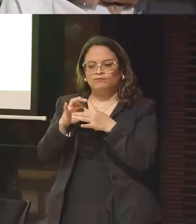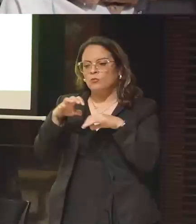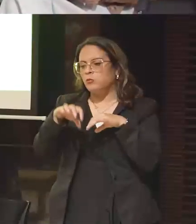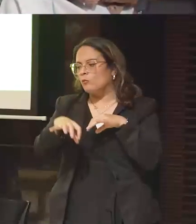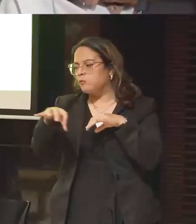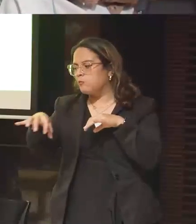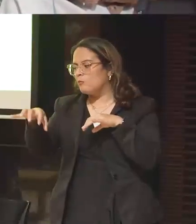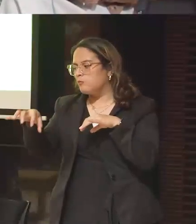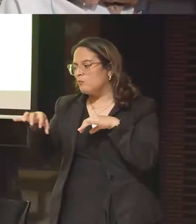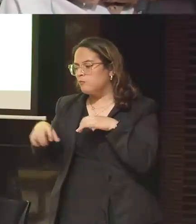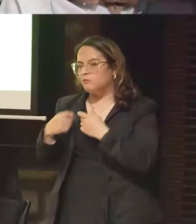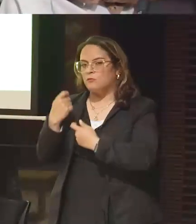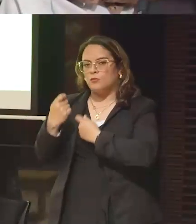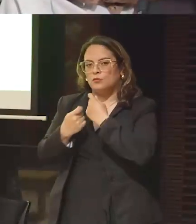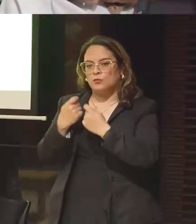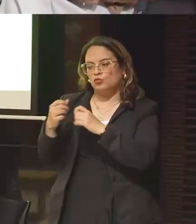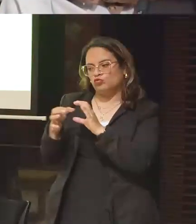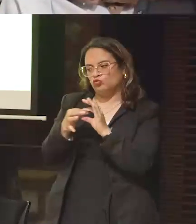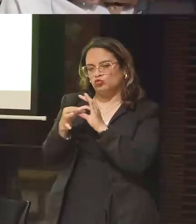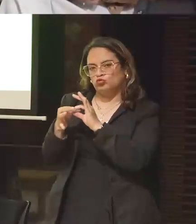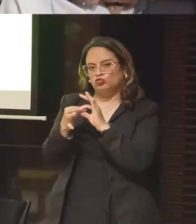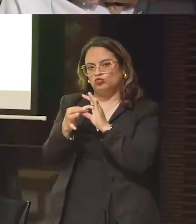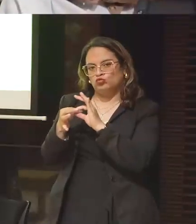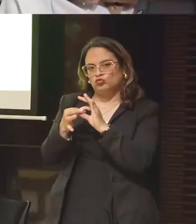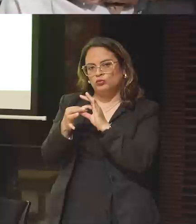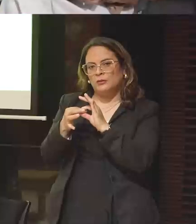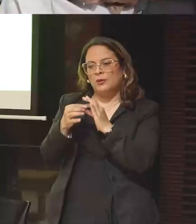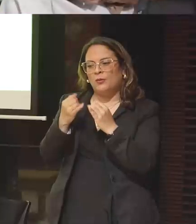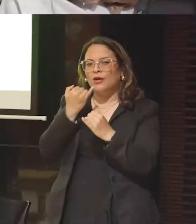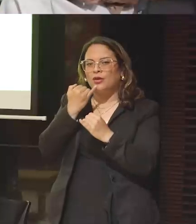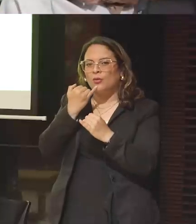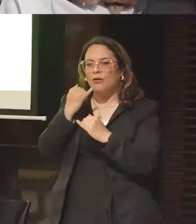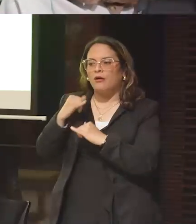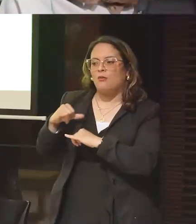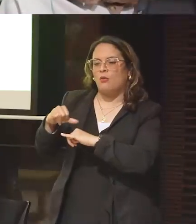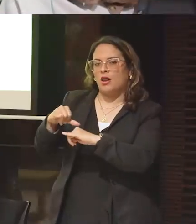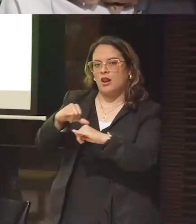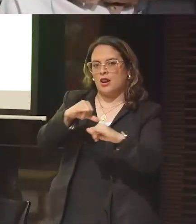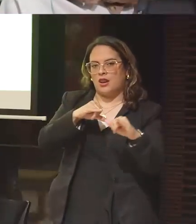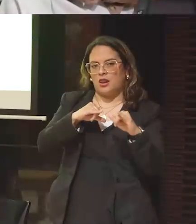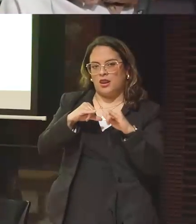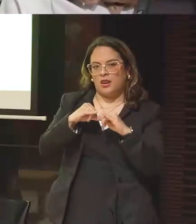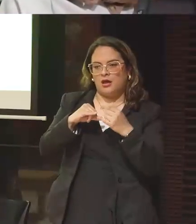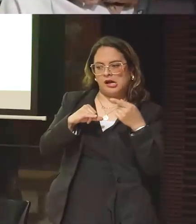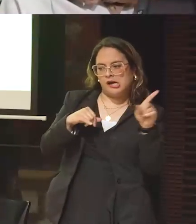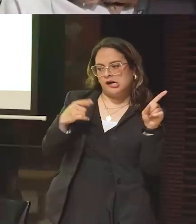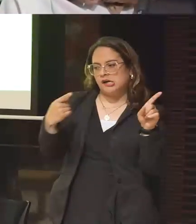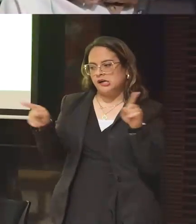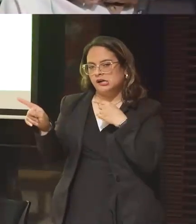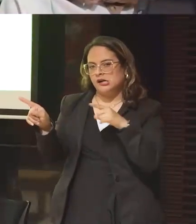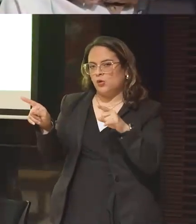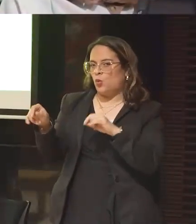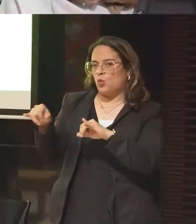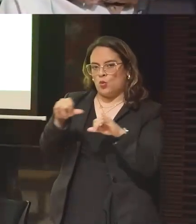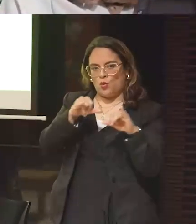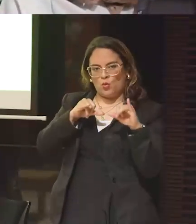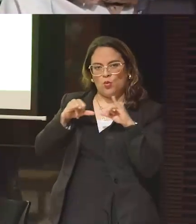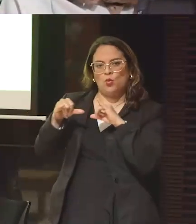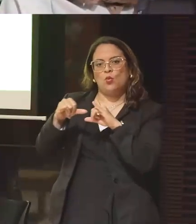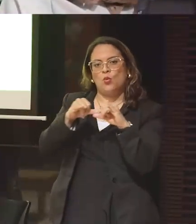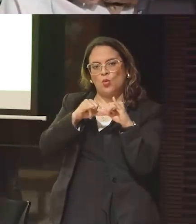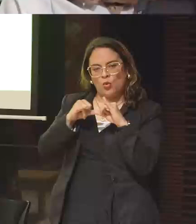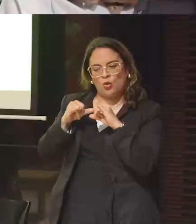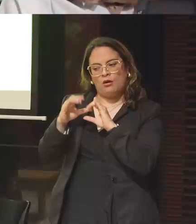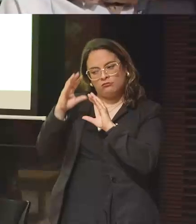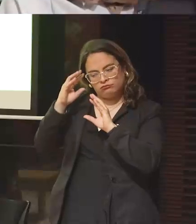se desarrollan en su entorno para tener un lenguaje mucho más claro entre pares, entre unos y entre otros,